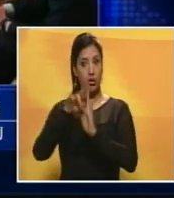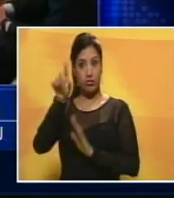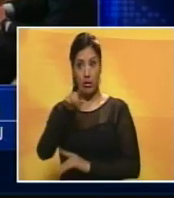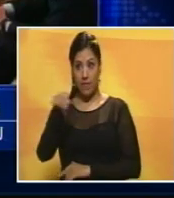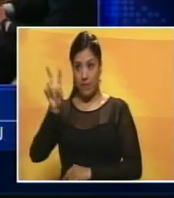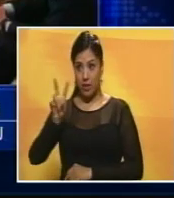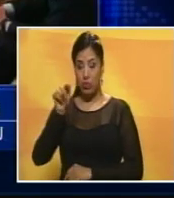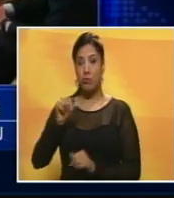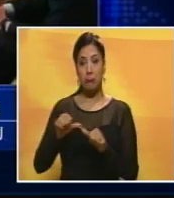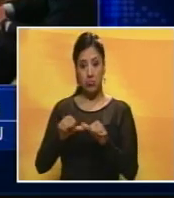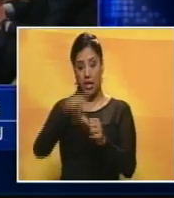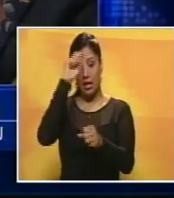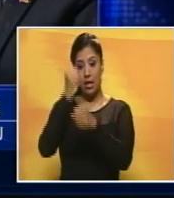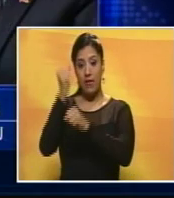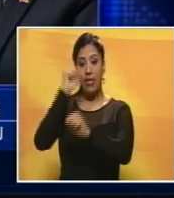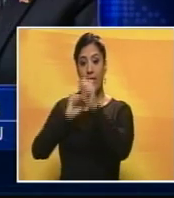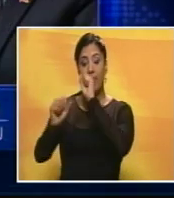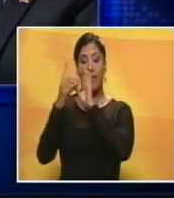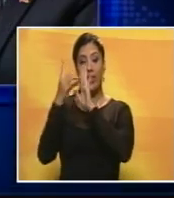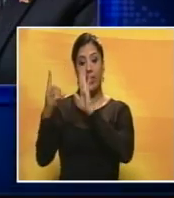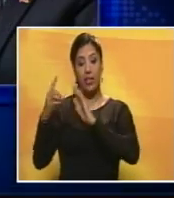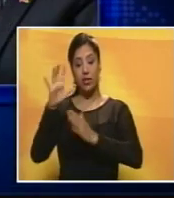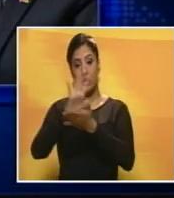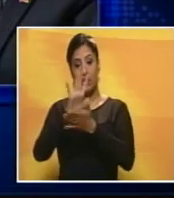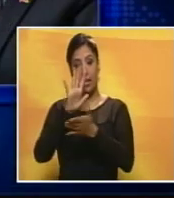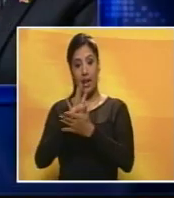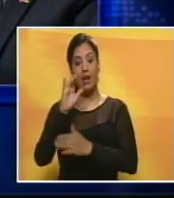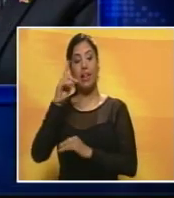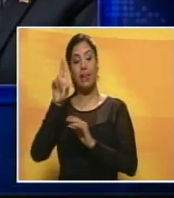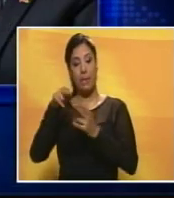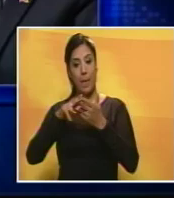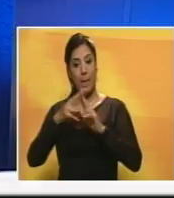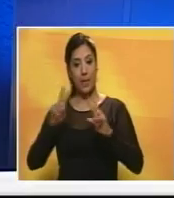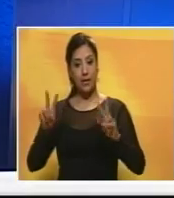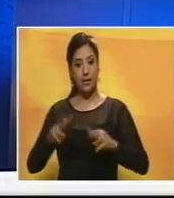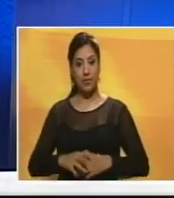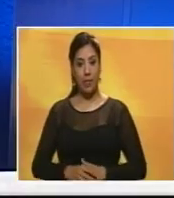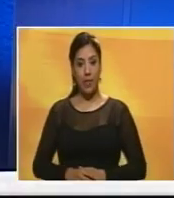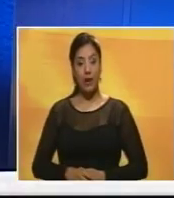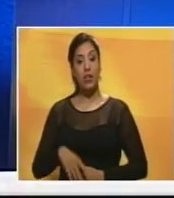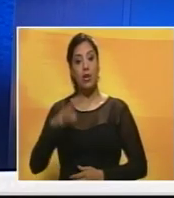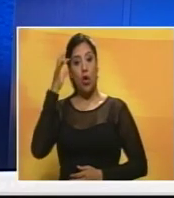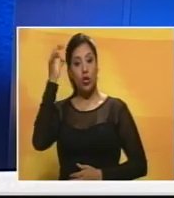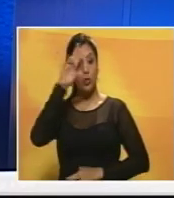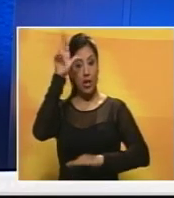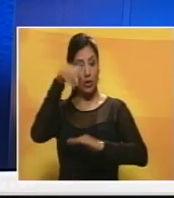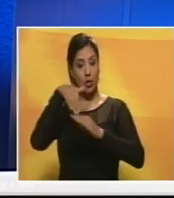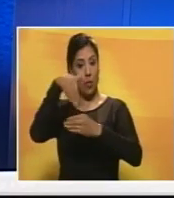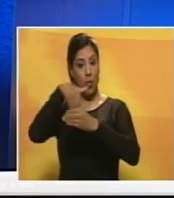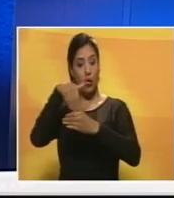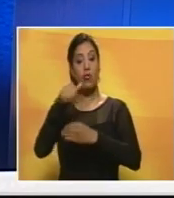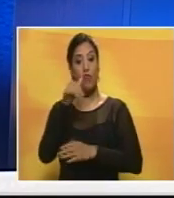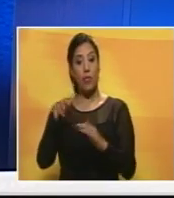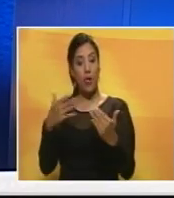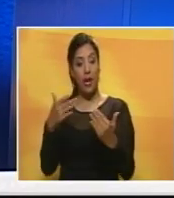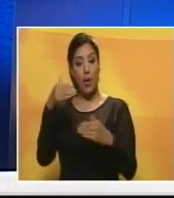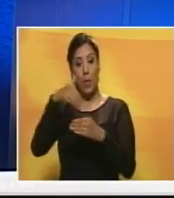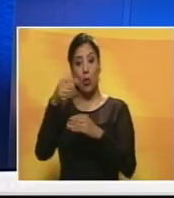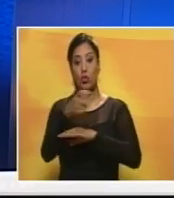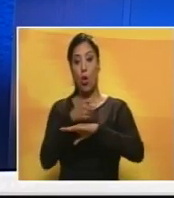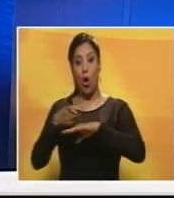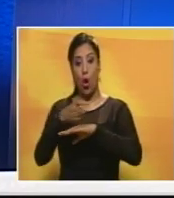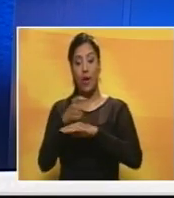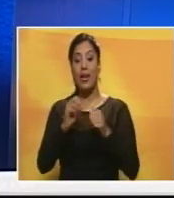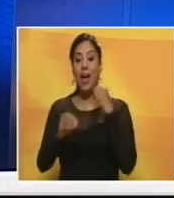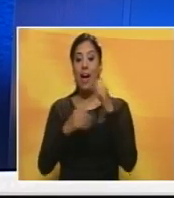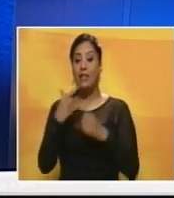que Venezuela continuará defendiendo su derecho a la soberanía y la paz. El Consejo Nacional Electoral informó que las elecciones de